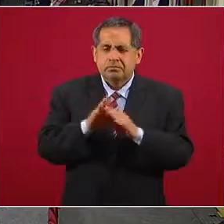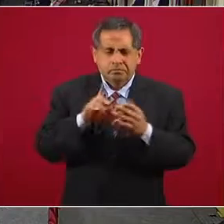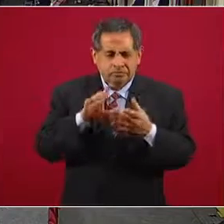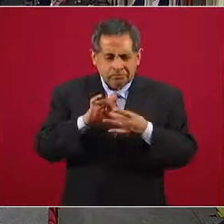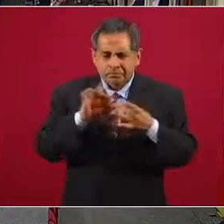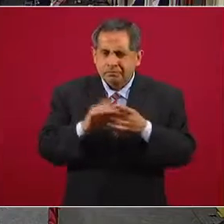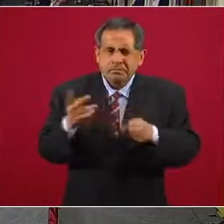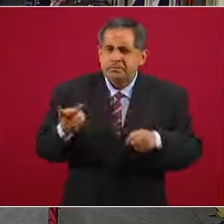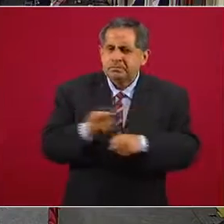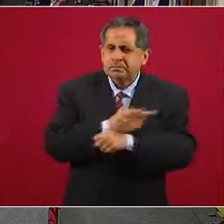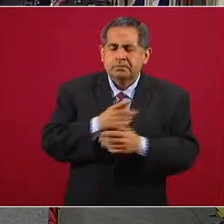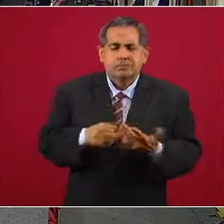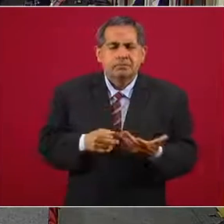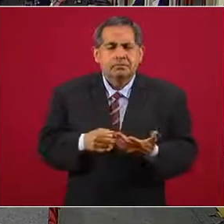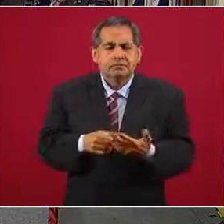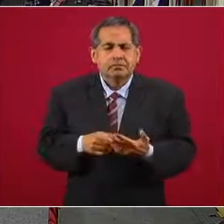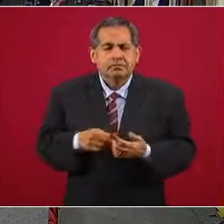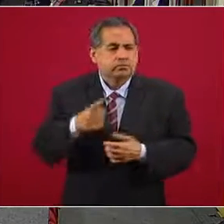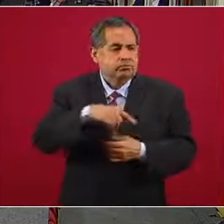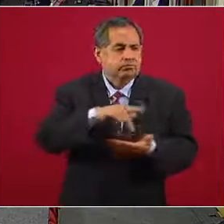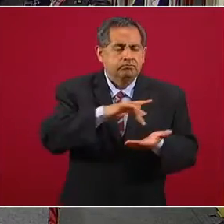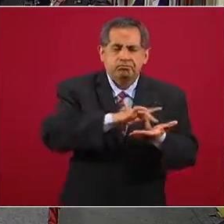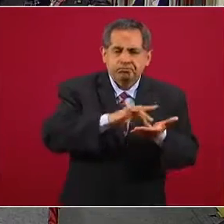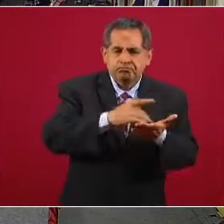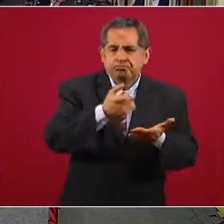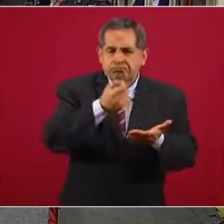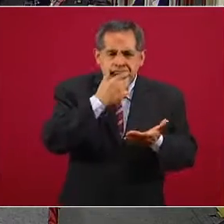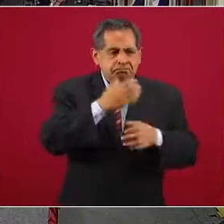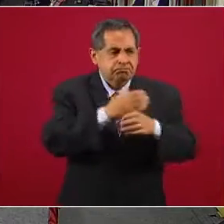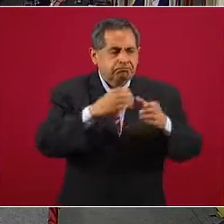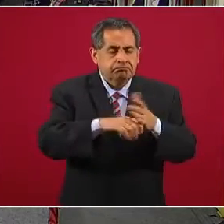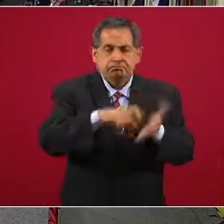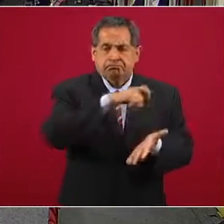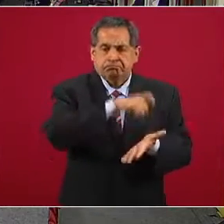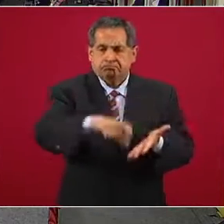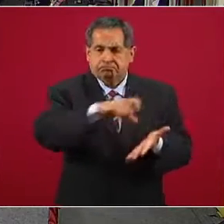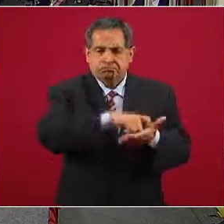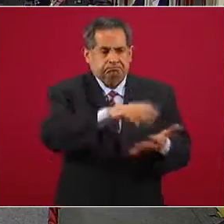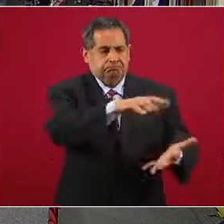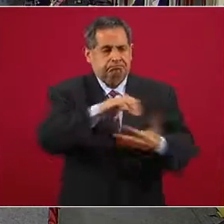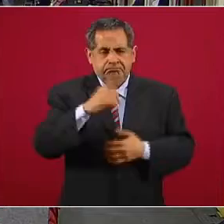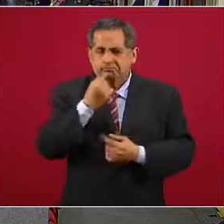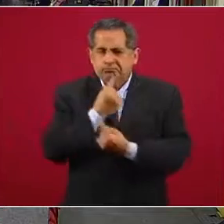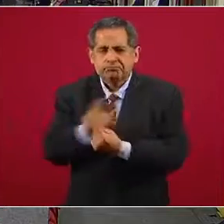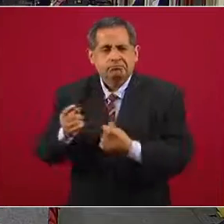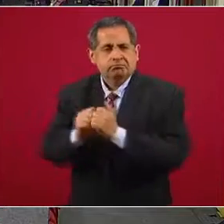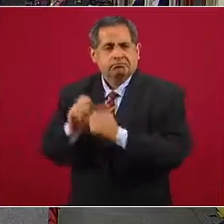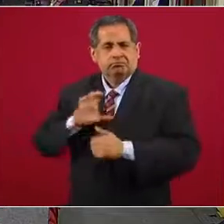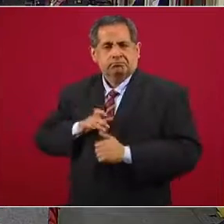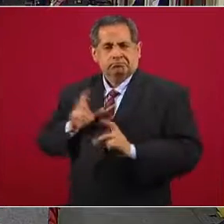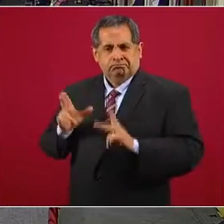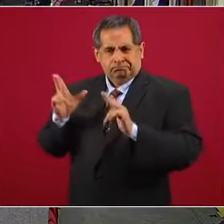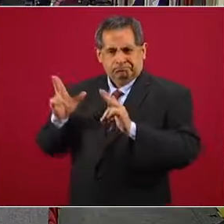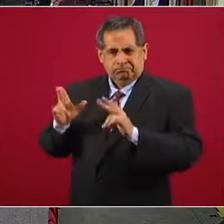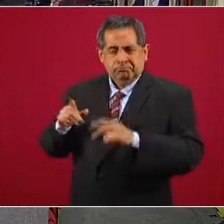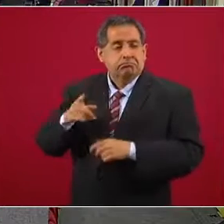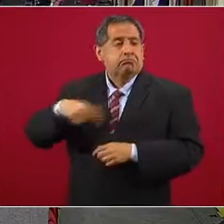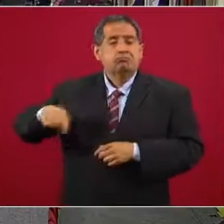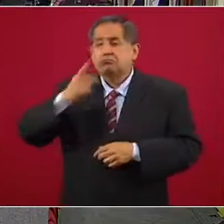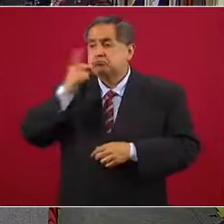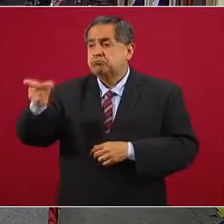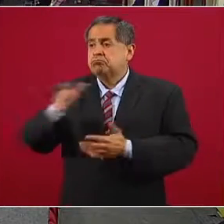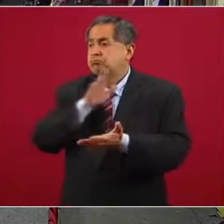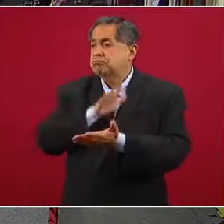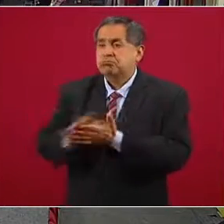actualización sobre las compras de medicamentos para niños con cáncer. Hay reportes de desabasto de